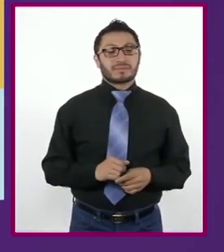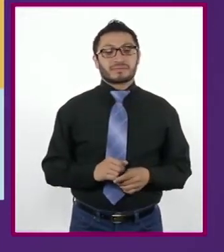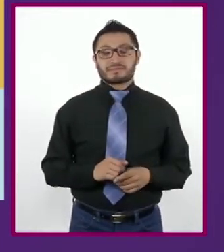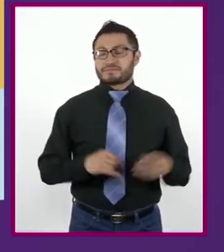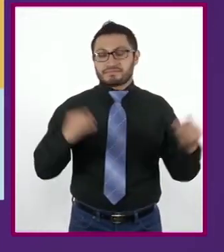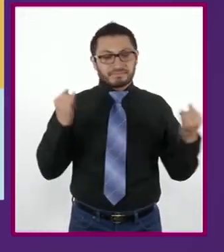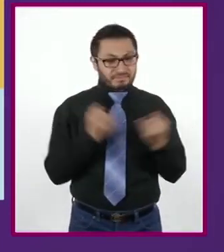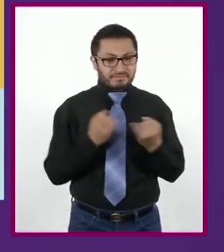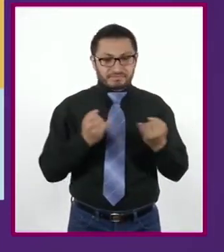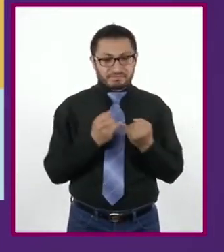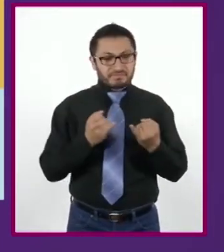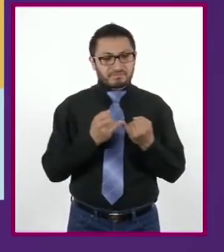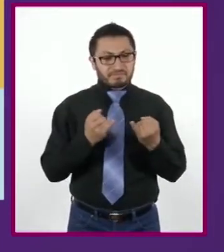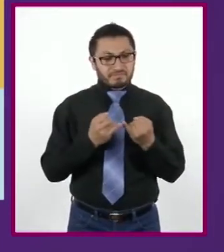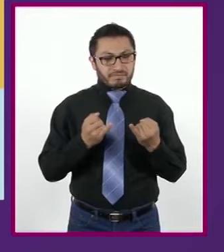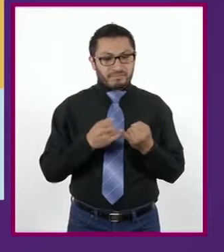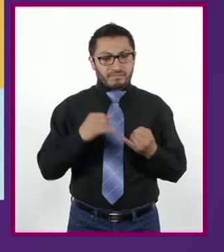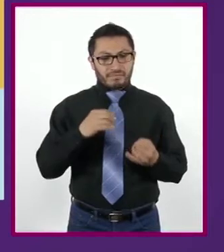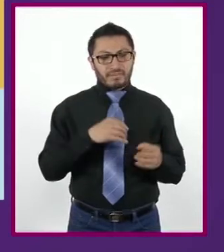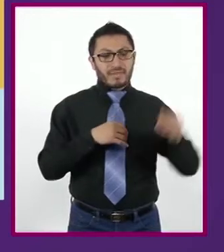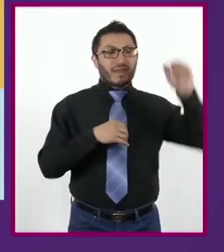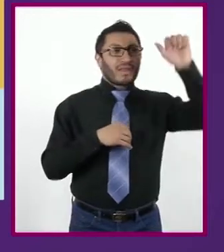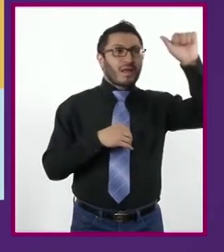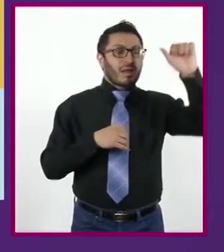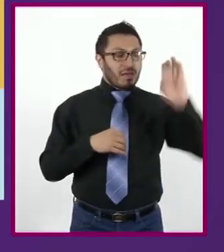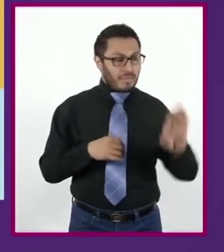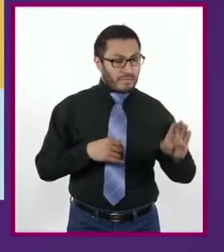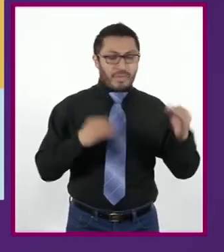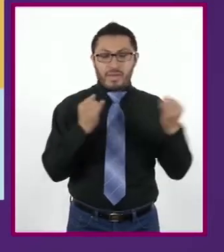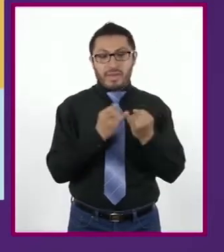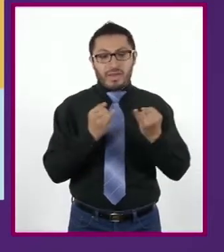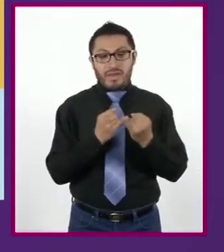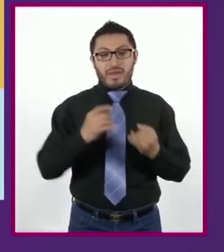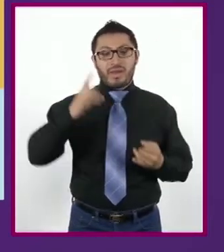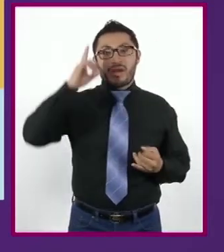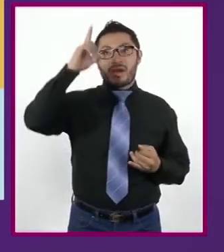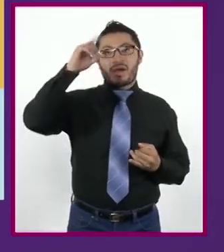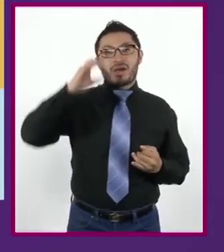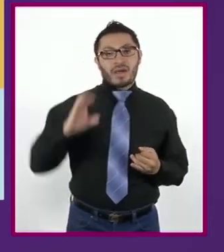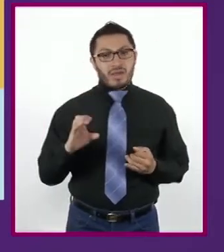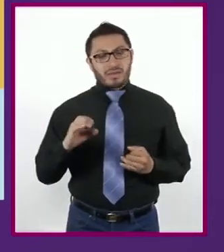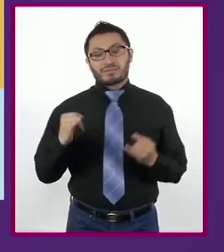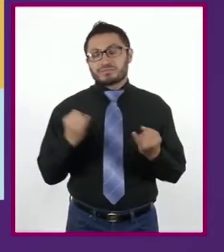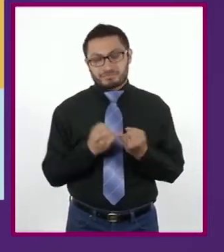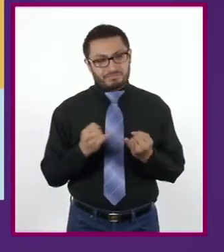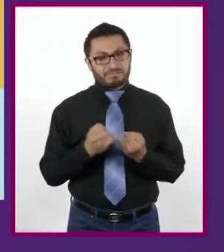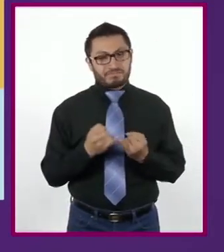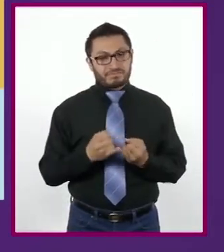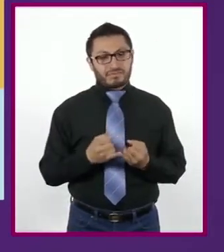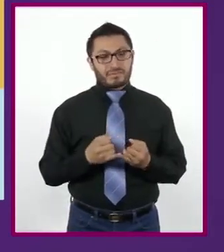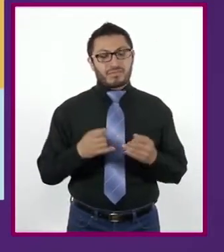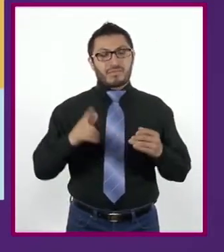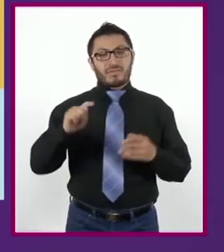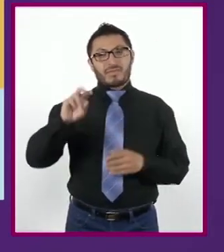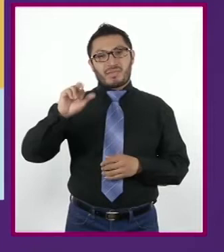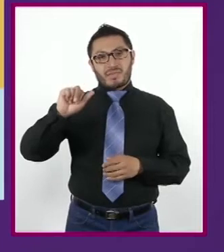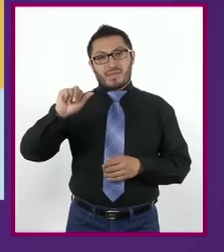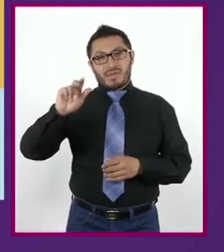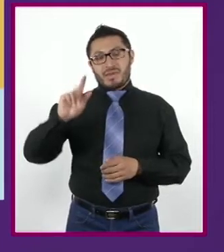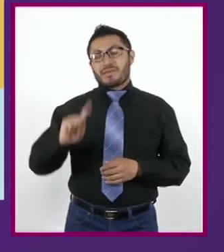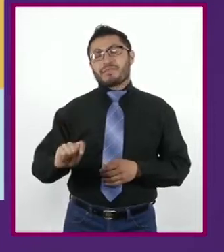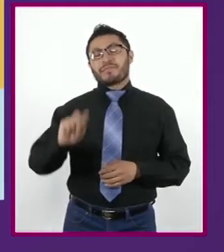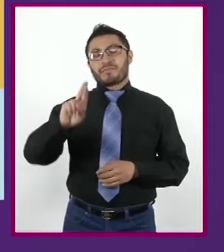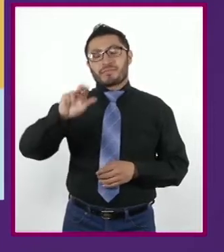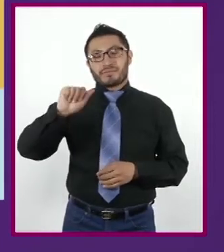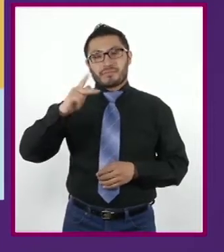También sabemos que AB es congruente con DC por ser un trapecio